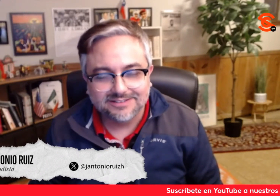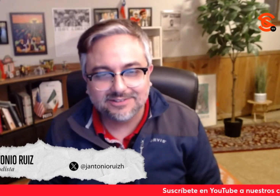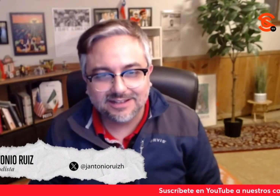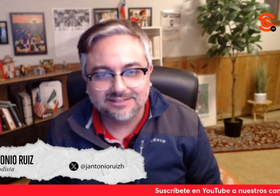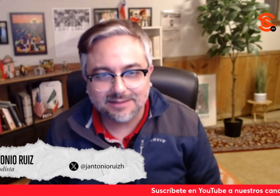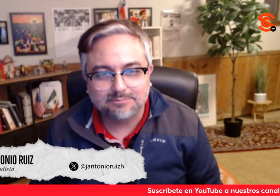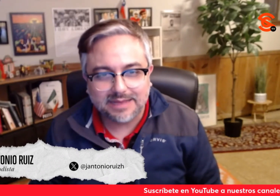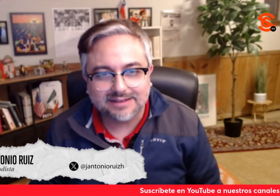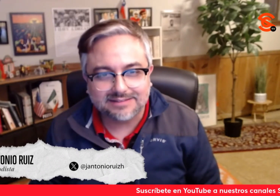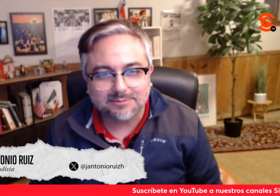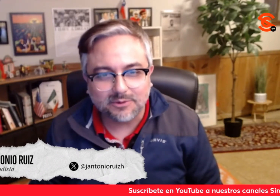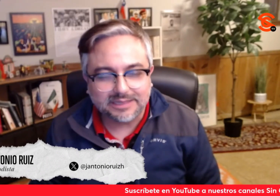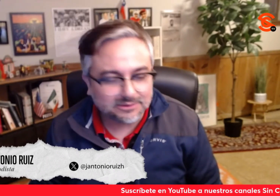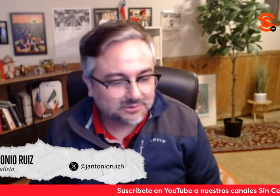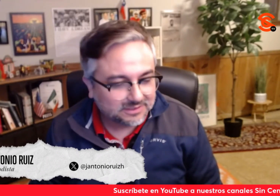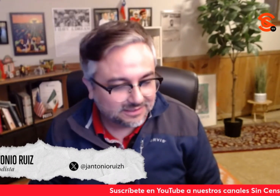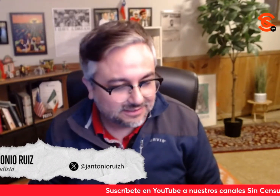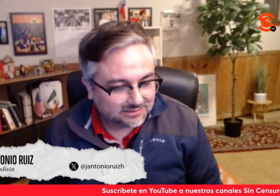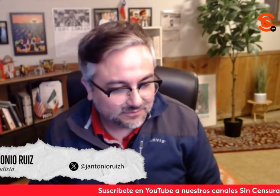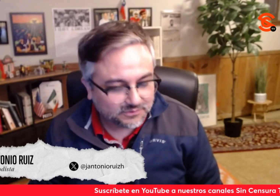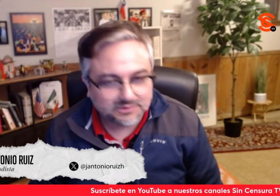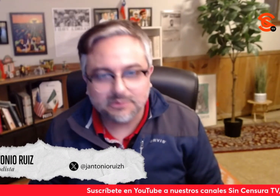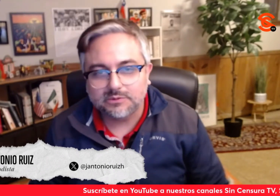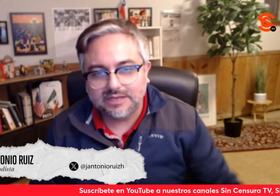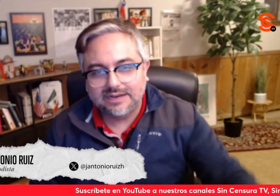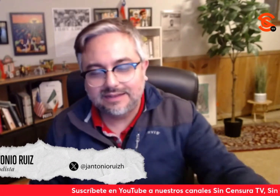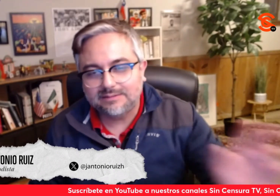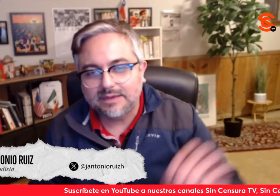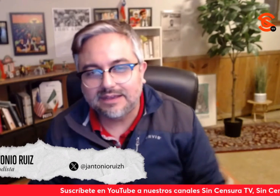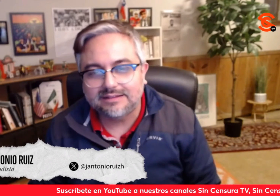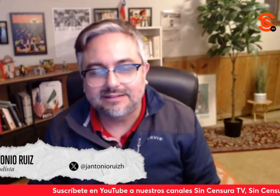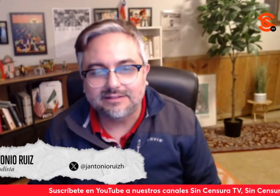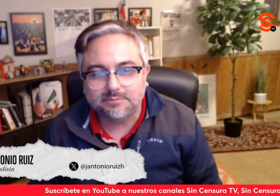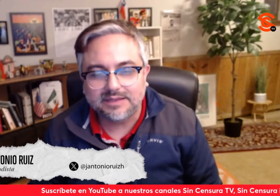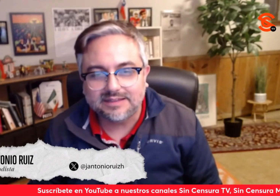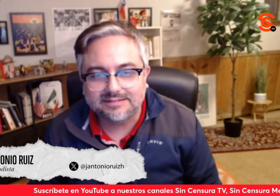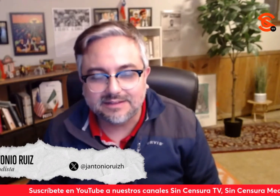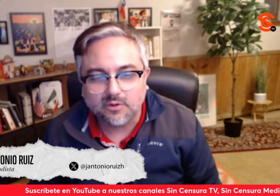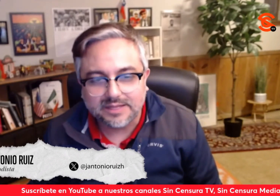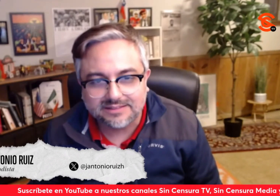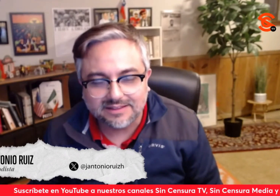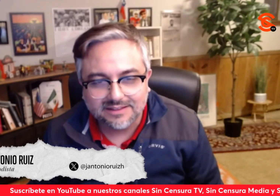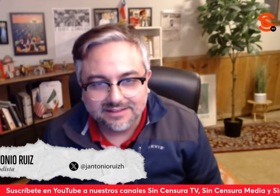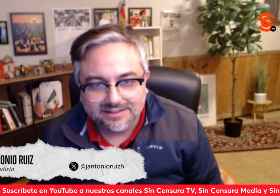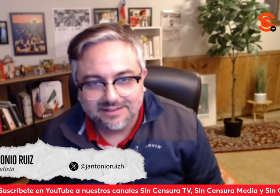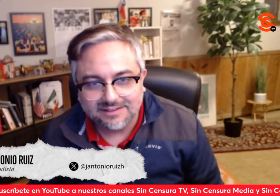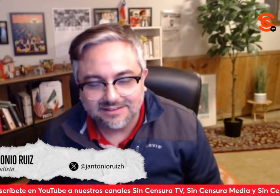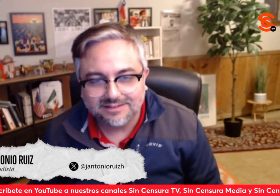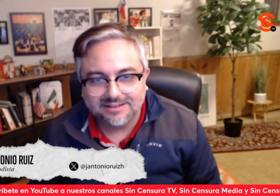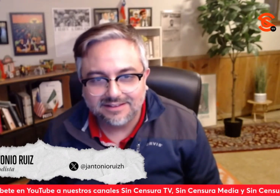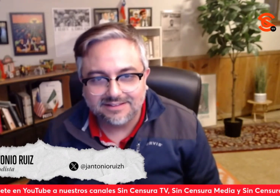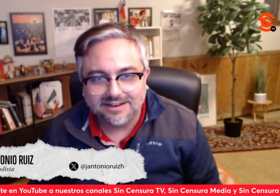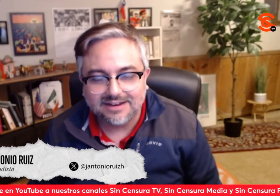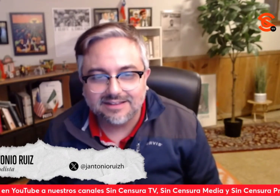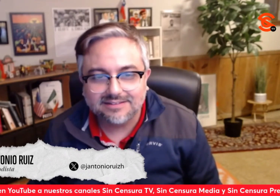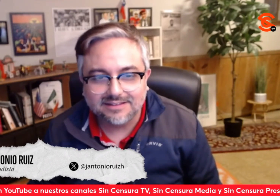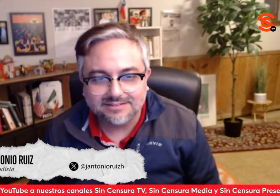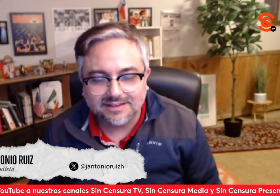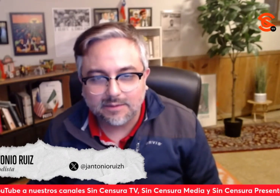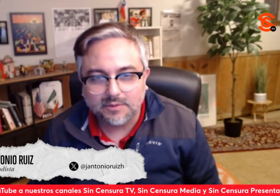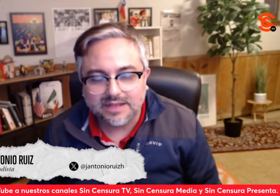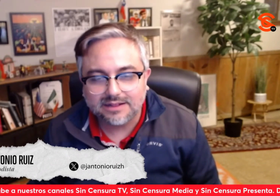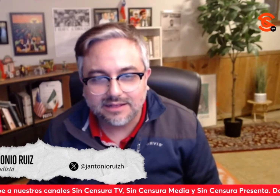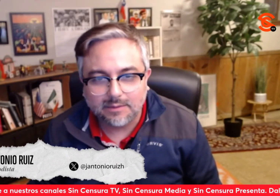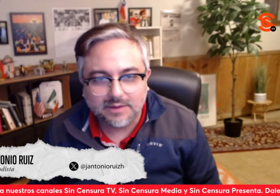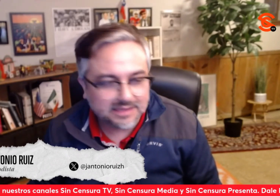espacio, suena tan padre, tan bonito. Entonces vamos a buscarle las imágenes del despegue de este cohete ahí de la NASA